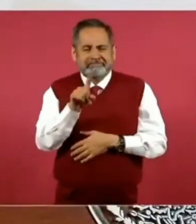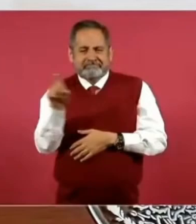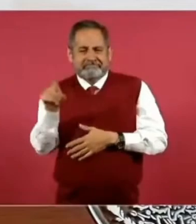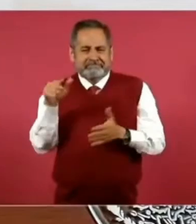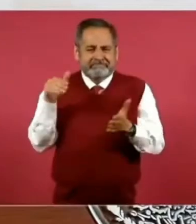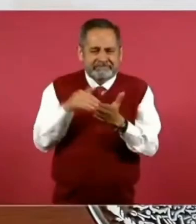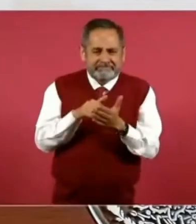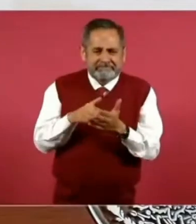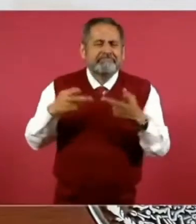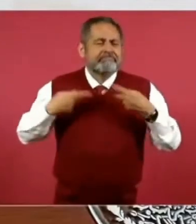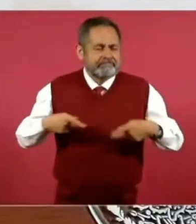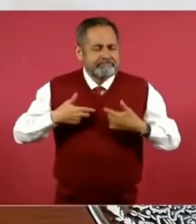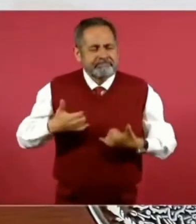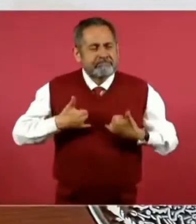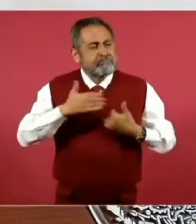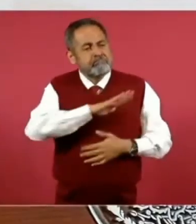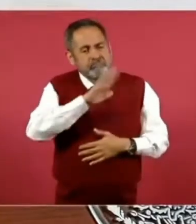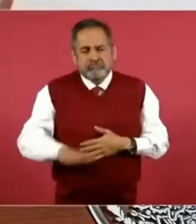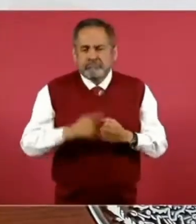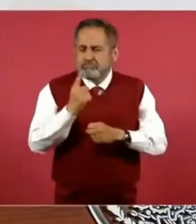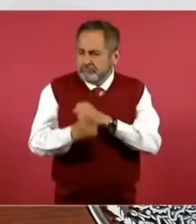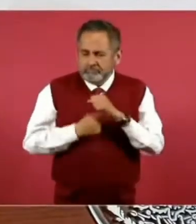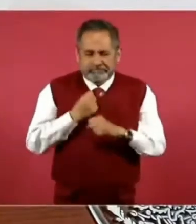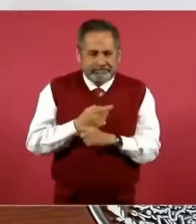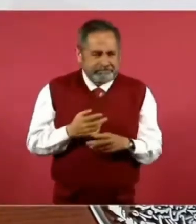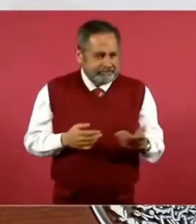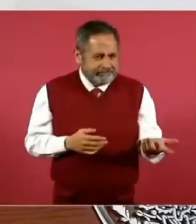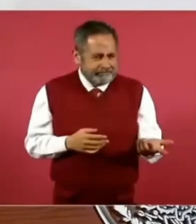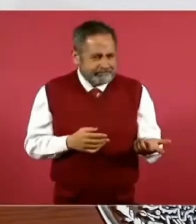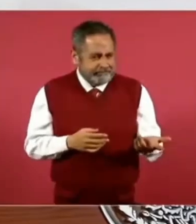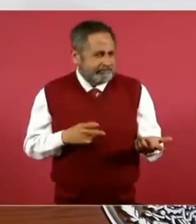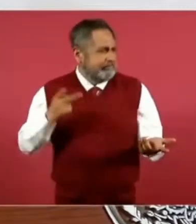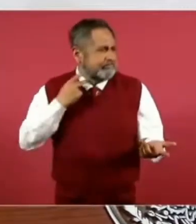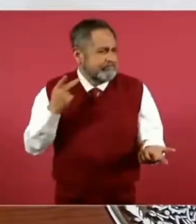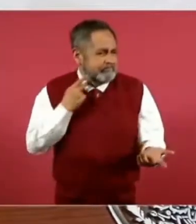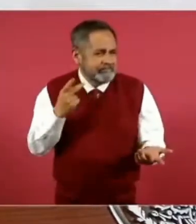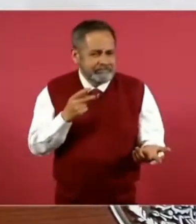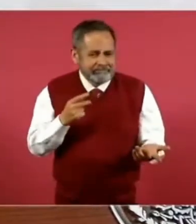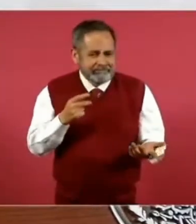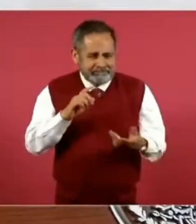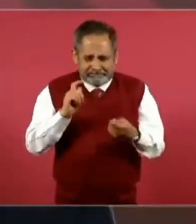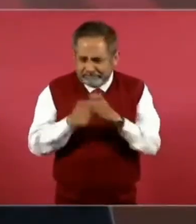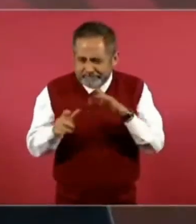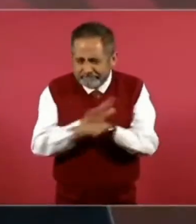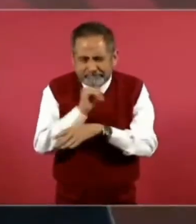100,000 jóvenes. ¿Qué no es eso simulación.